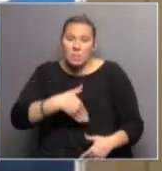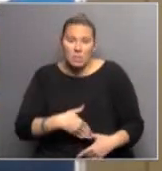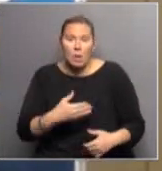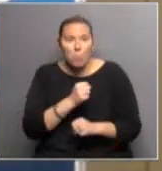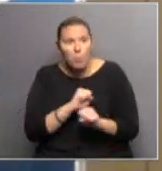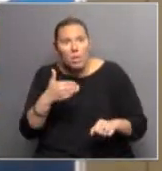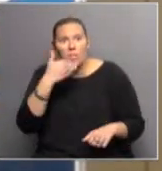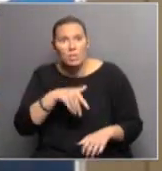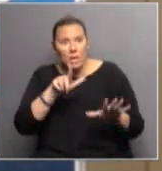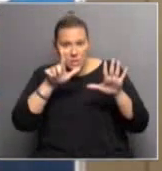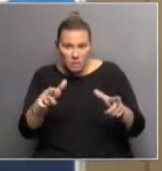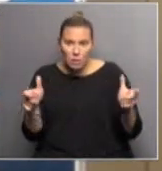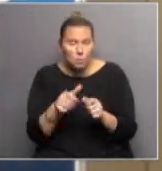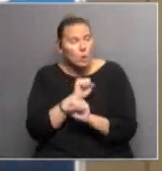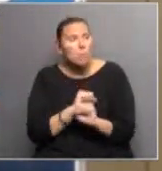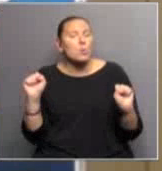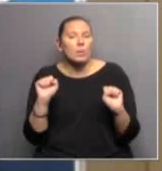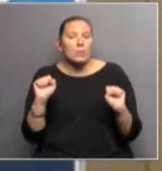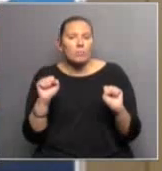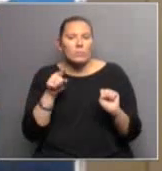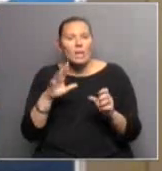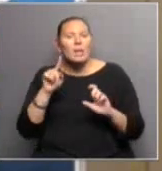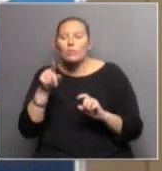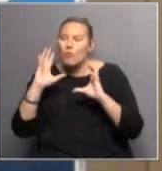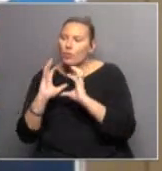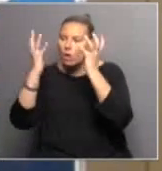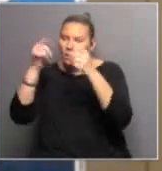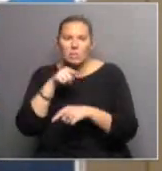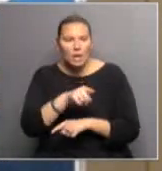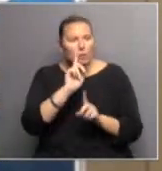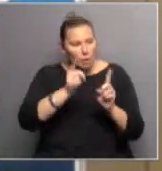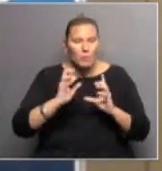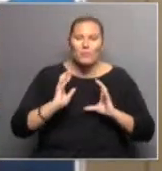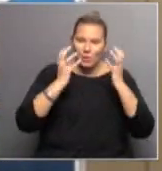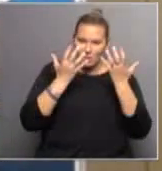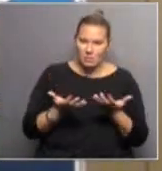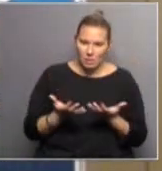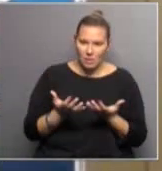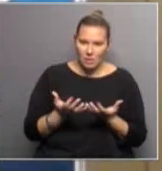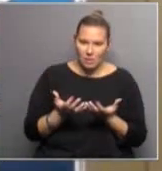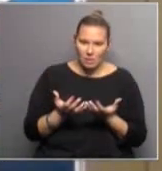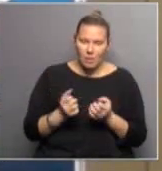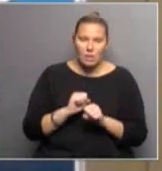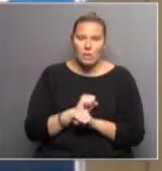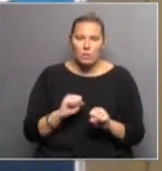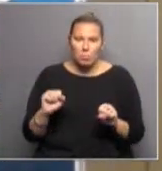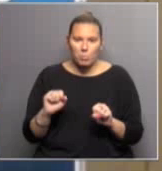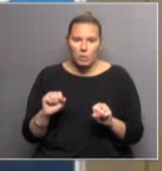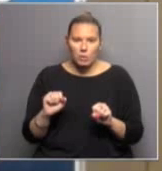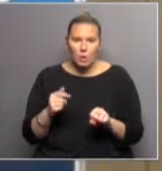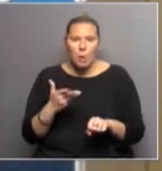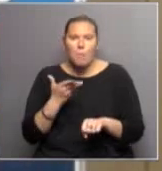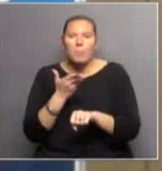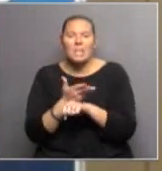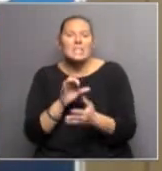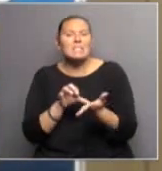pude entender en 7 reuniones que tal cosa es violencia y que tal otra también es violencia y que no le puedo pedir